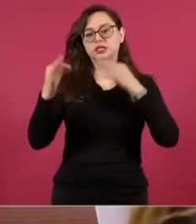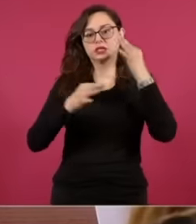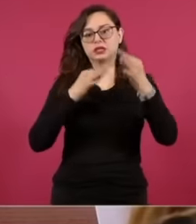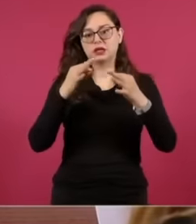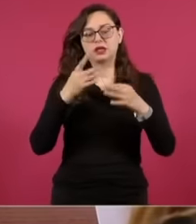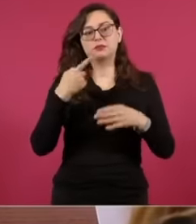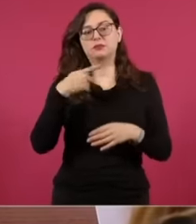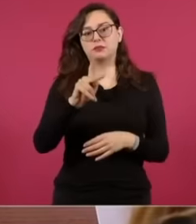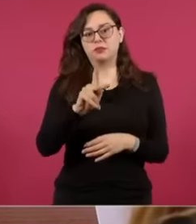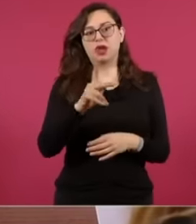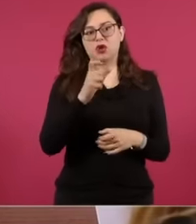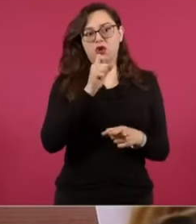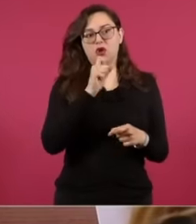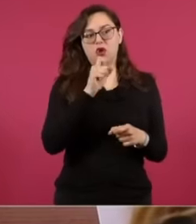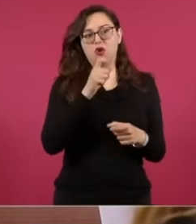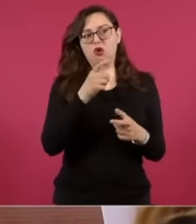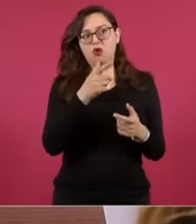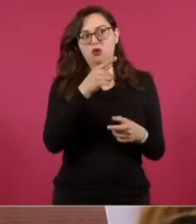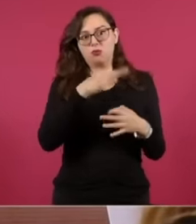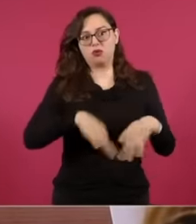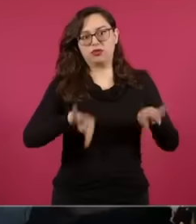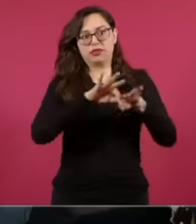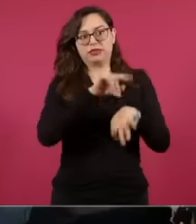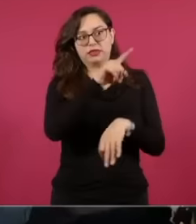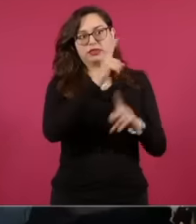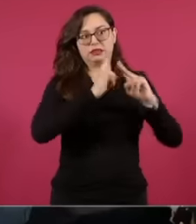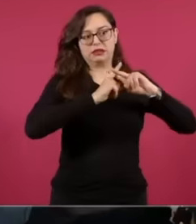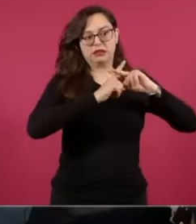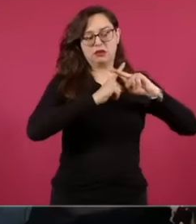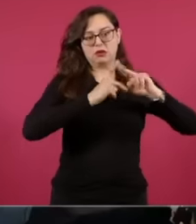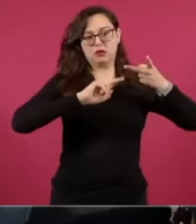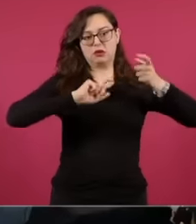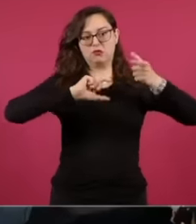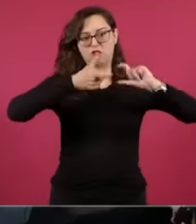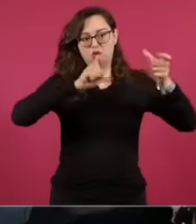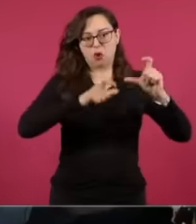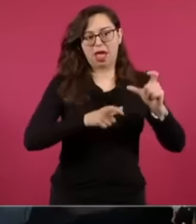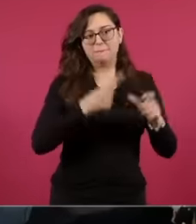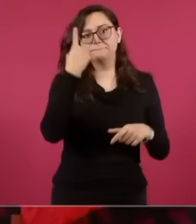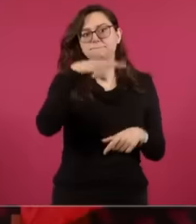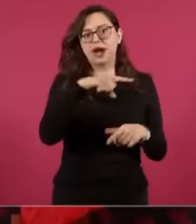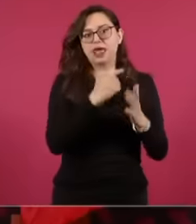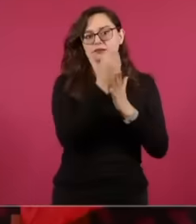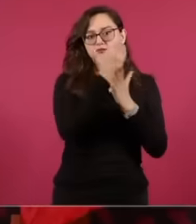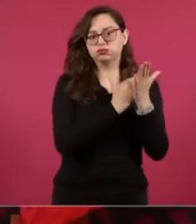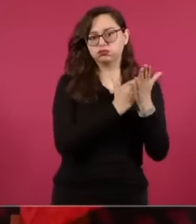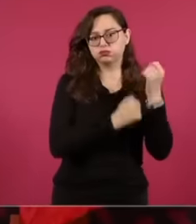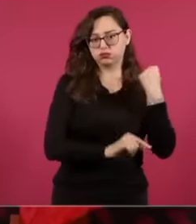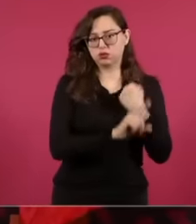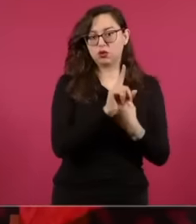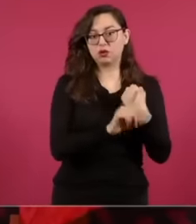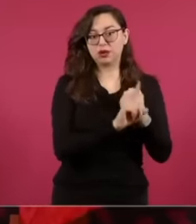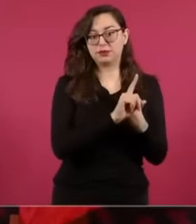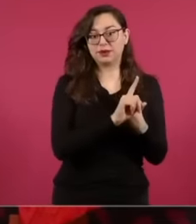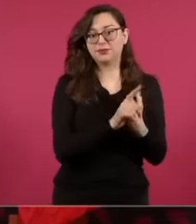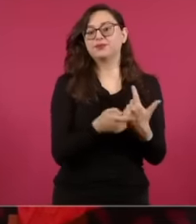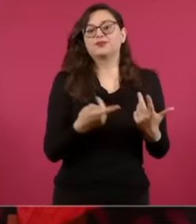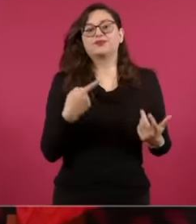restablezca el control. Lo único que no me gusta, ¿sí?, eso